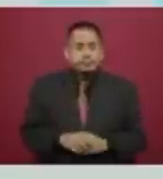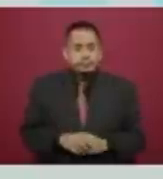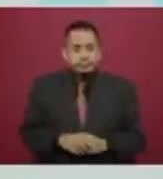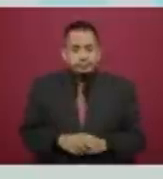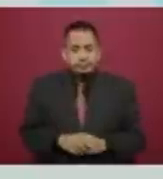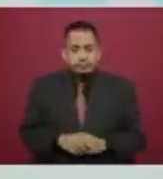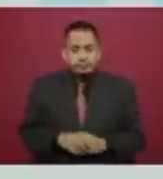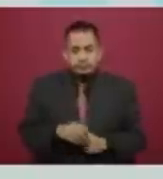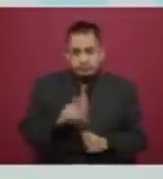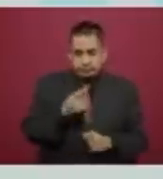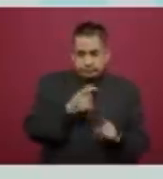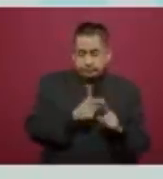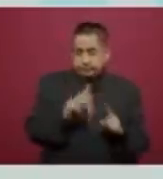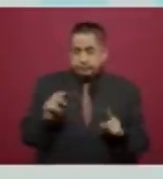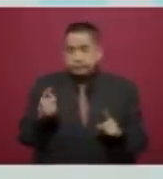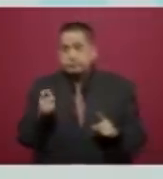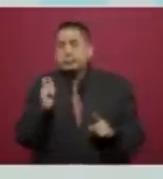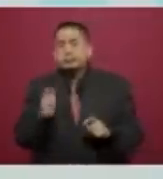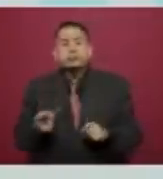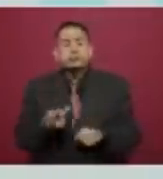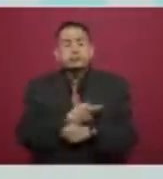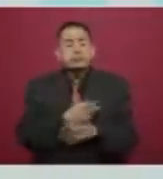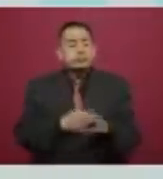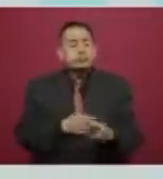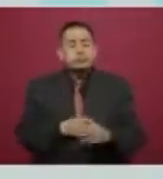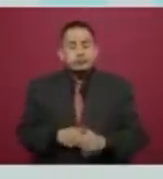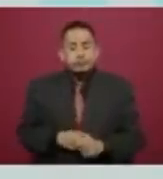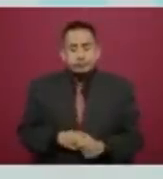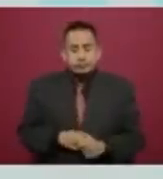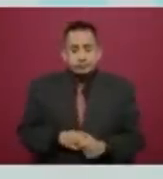y del 21 al 31